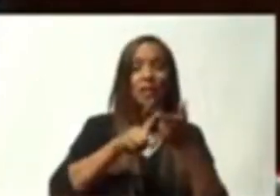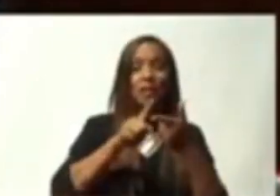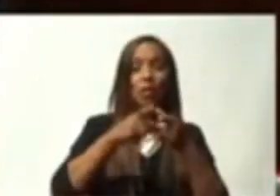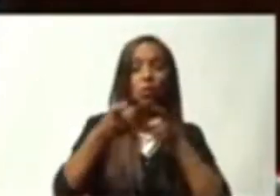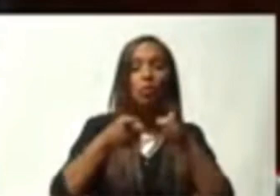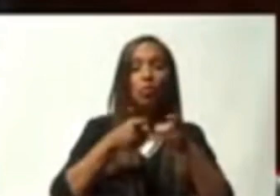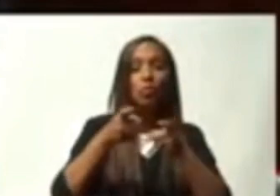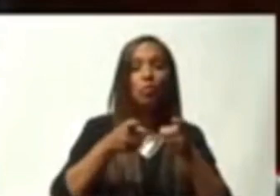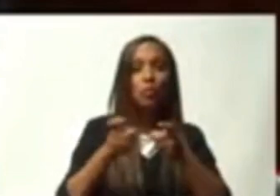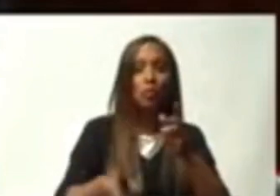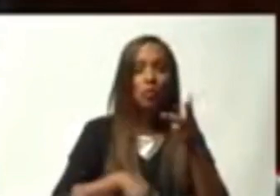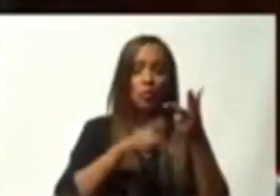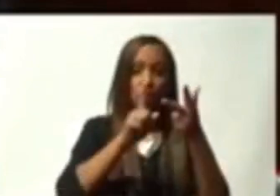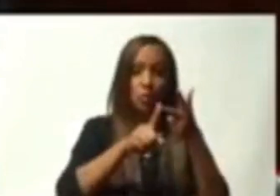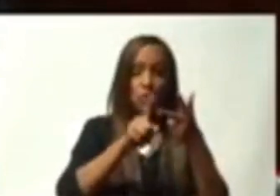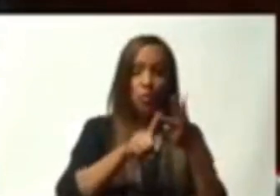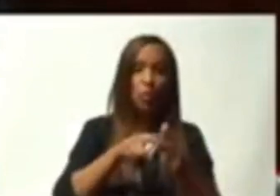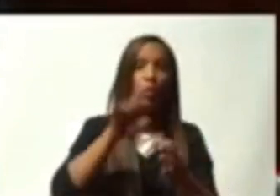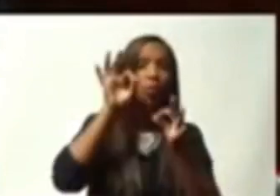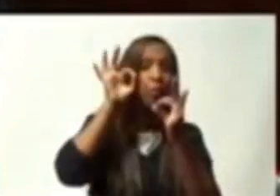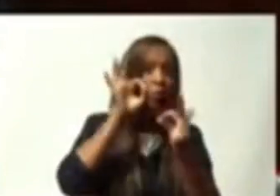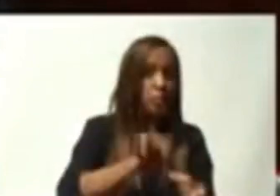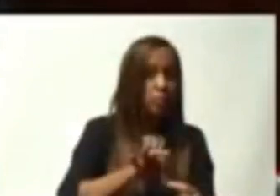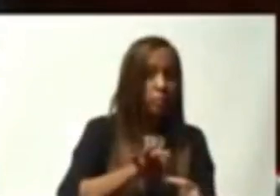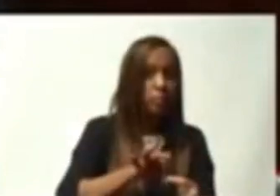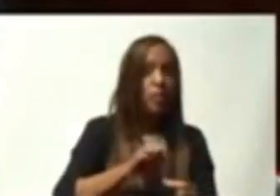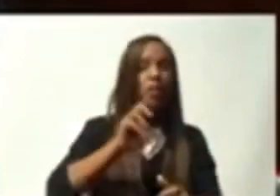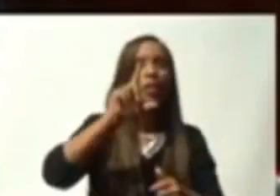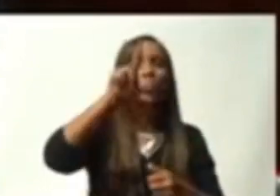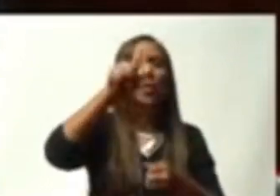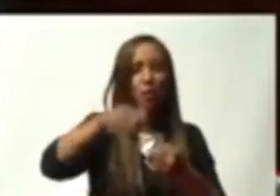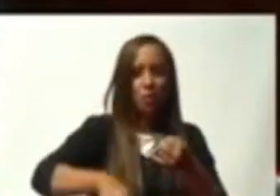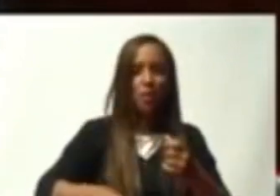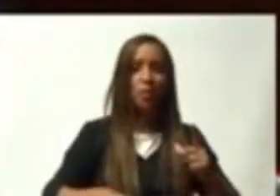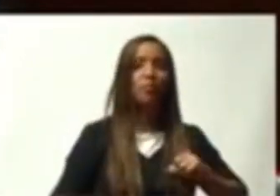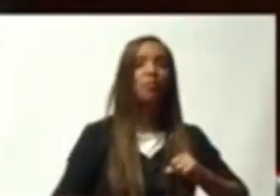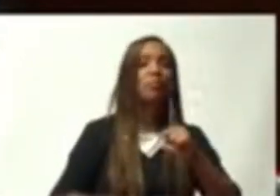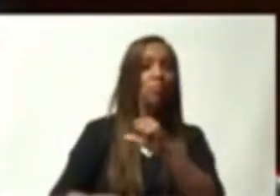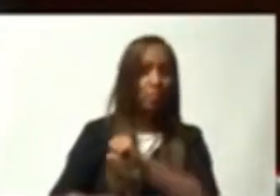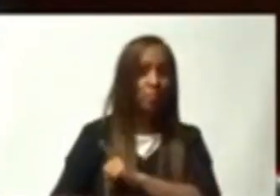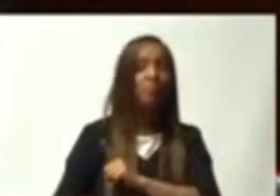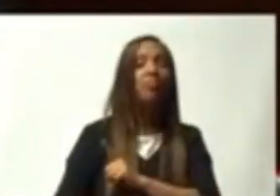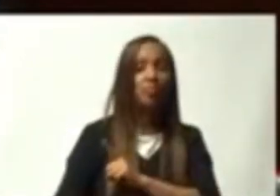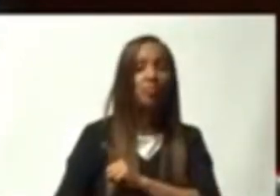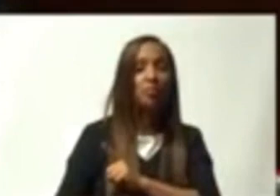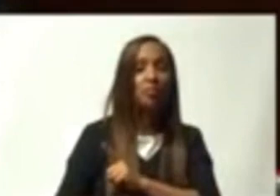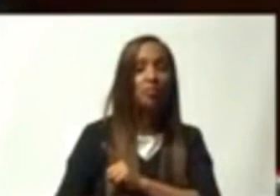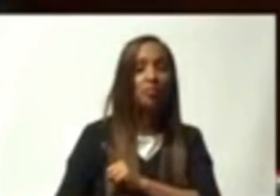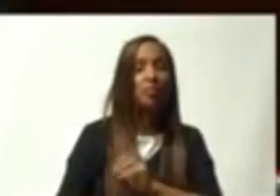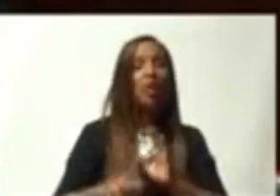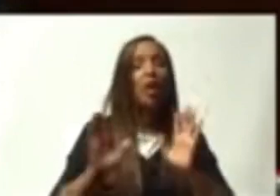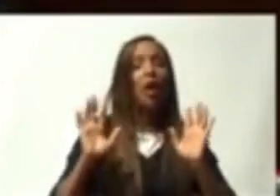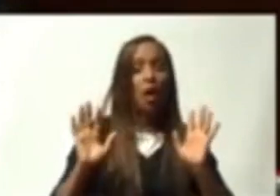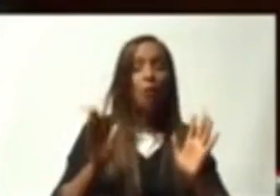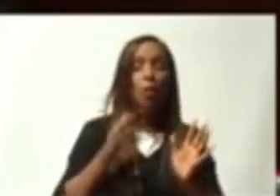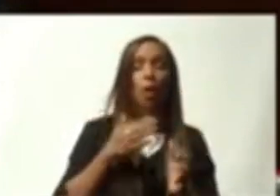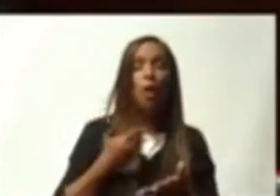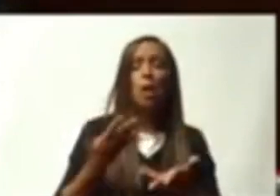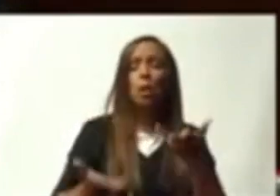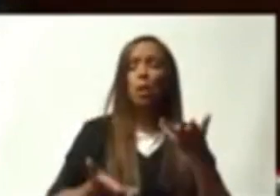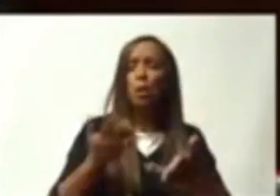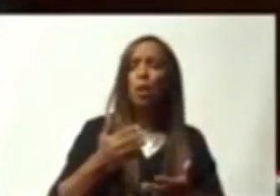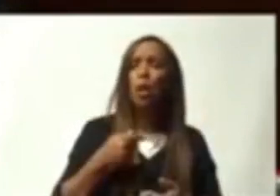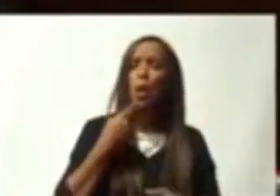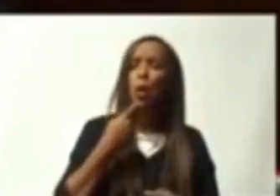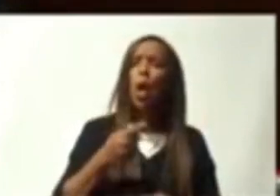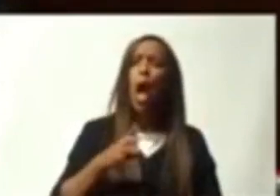último legislar. Entonces controlemos y fiscalicemos lo que aquí se apruebe, porque es bueno venir aquí a decir discurso y después dejar el